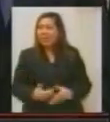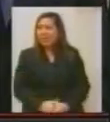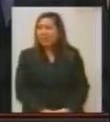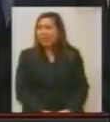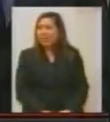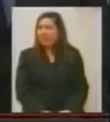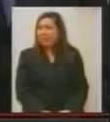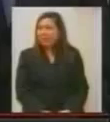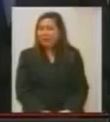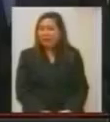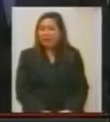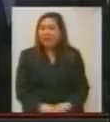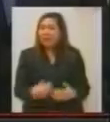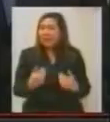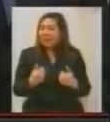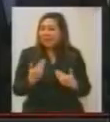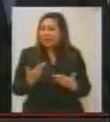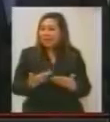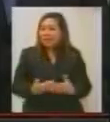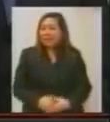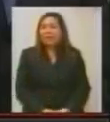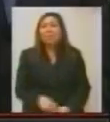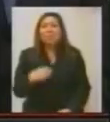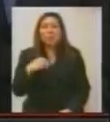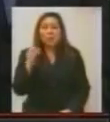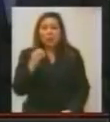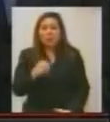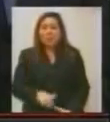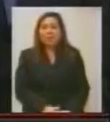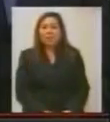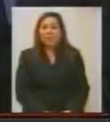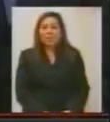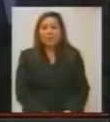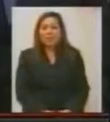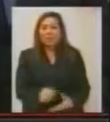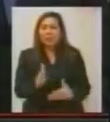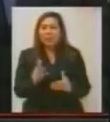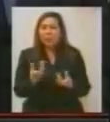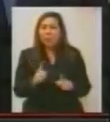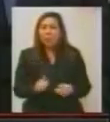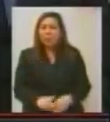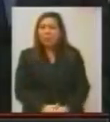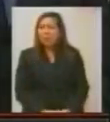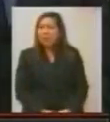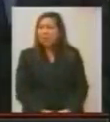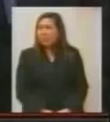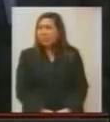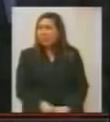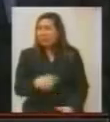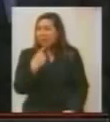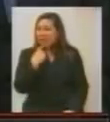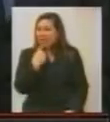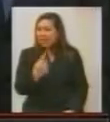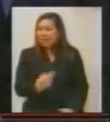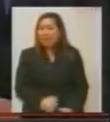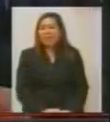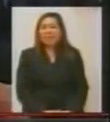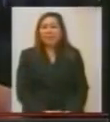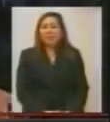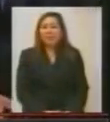¿Ustedes creen que ha habido maltrato? Es mi opinión. ¿Creen que ha habido maltrato cuando se le da el cargo